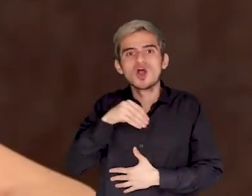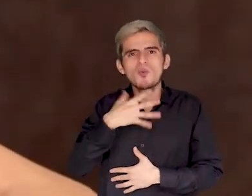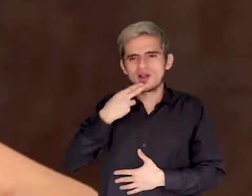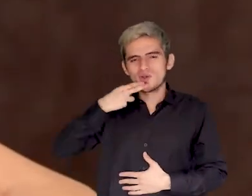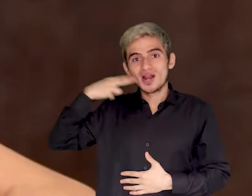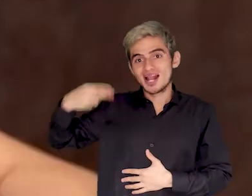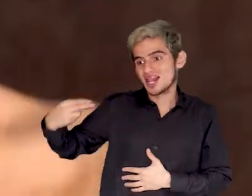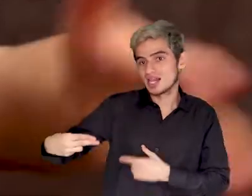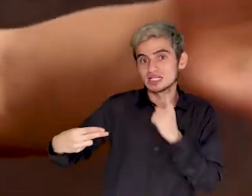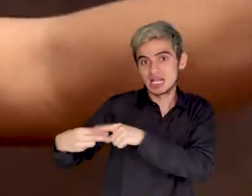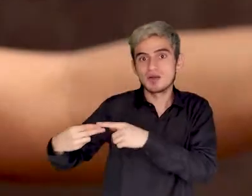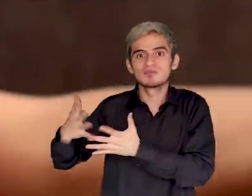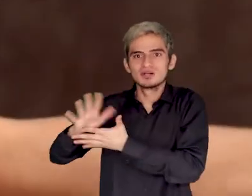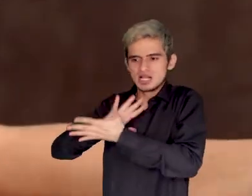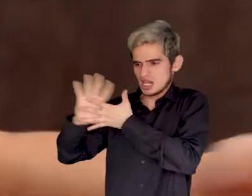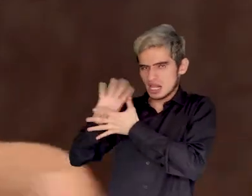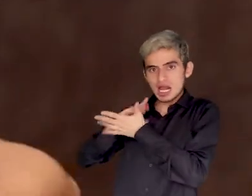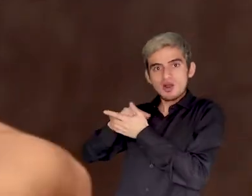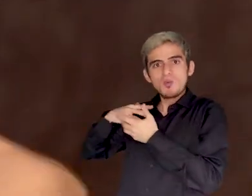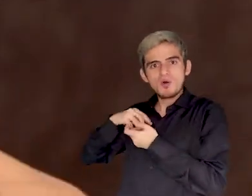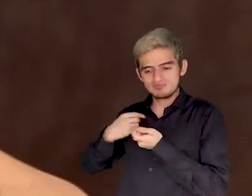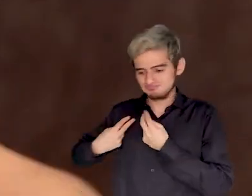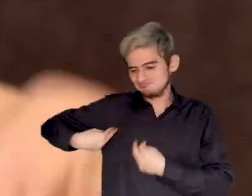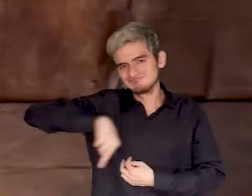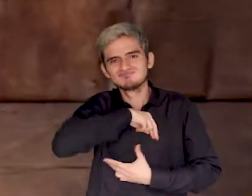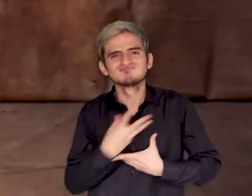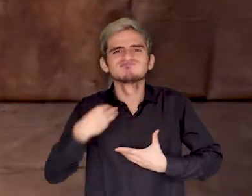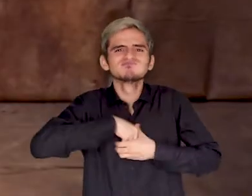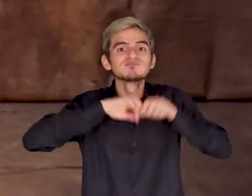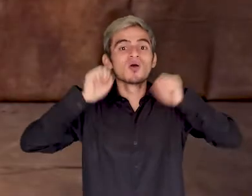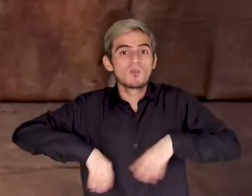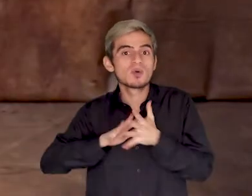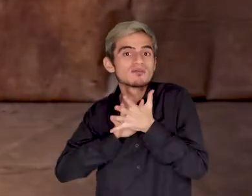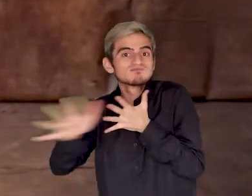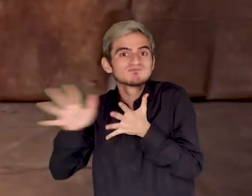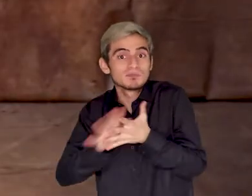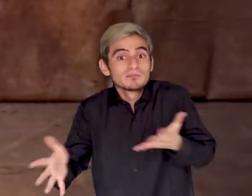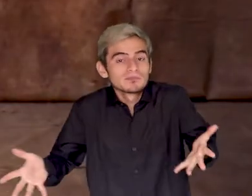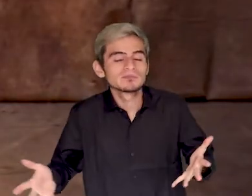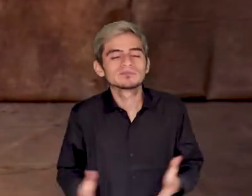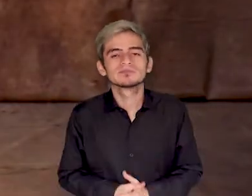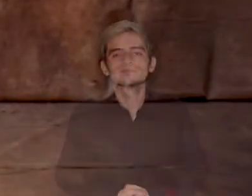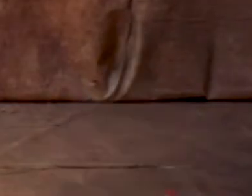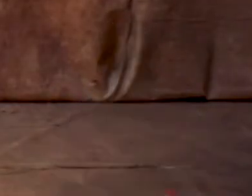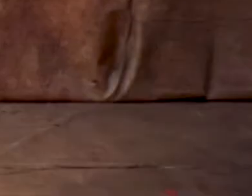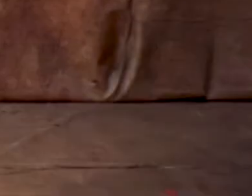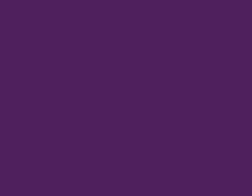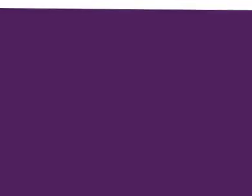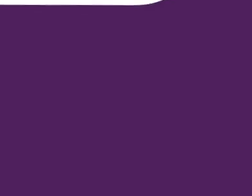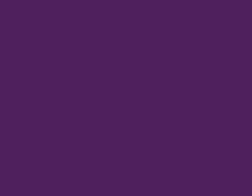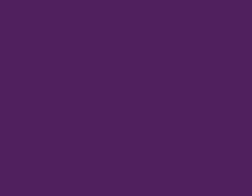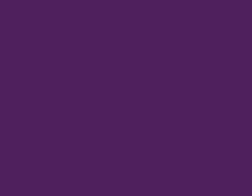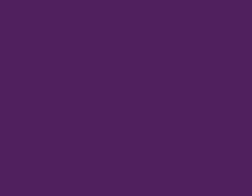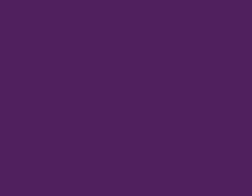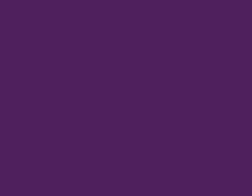debemos, para contarnos el país que la historia oficial no nos ha contado.